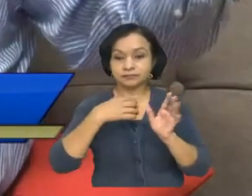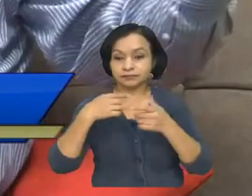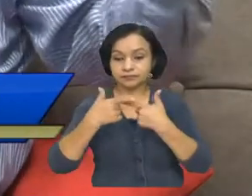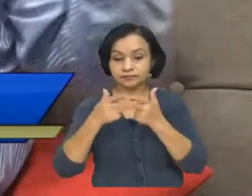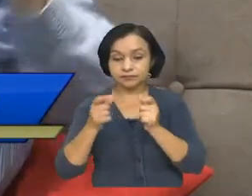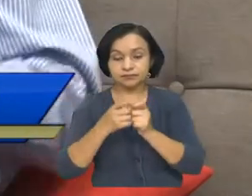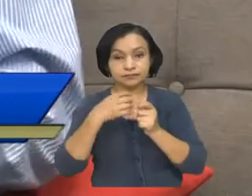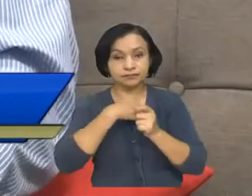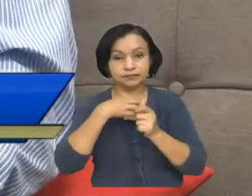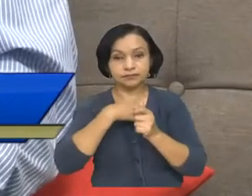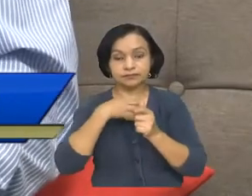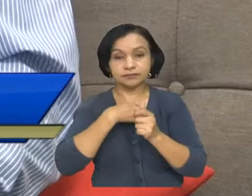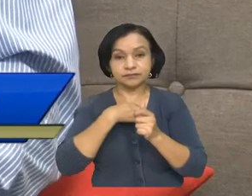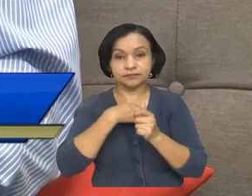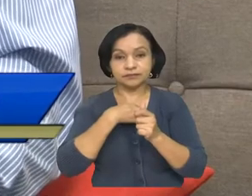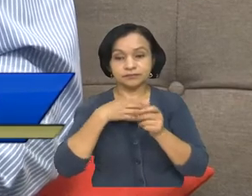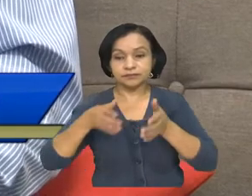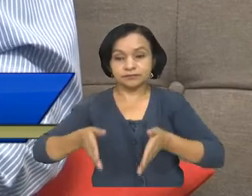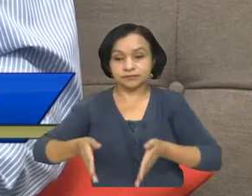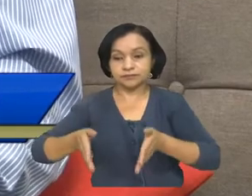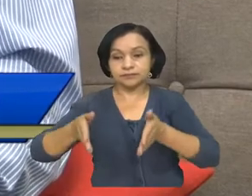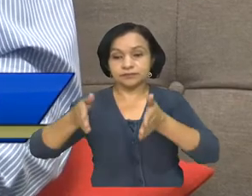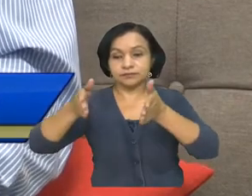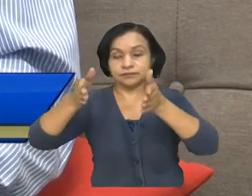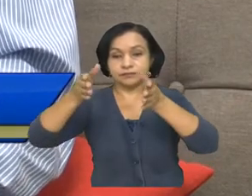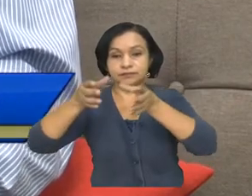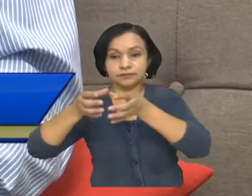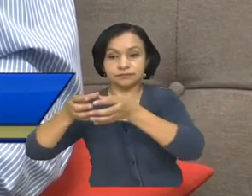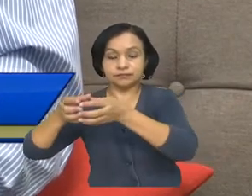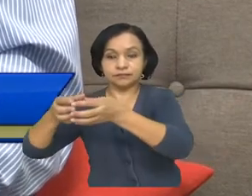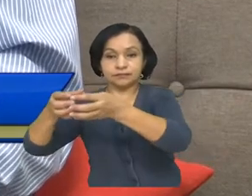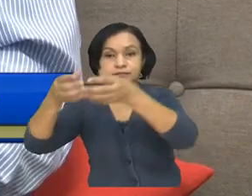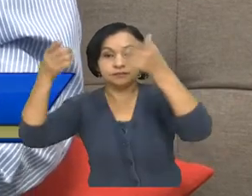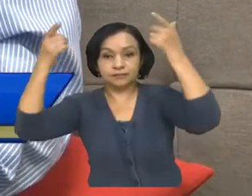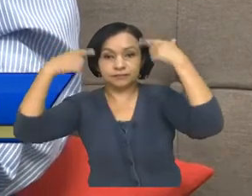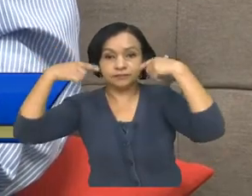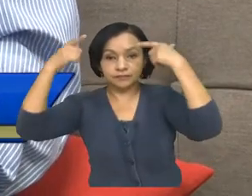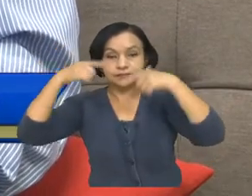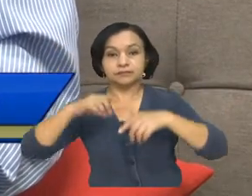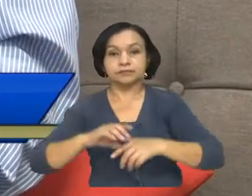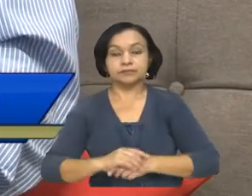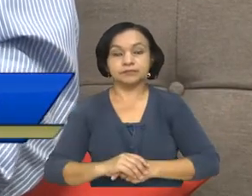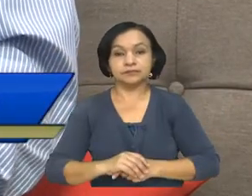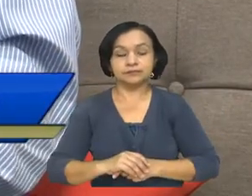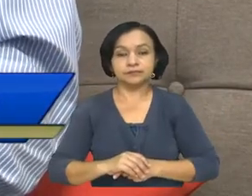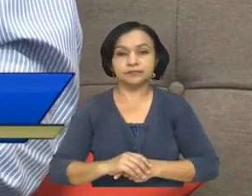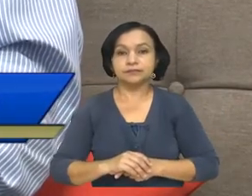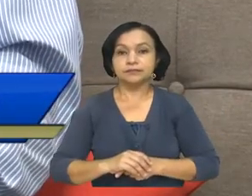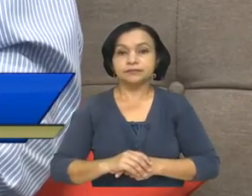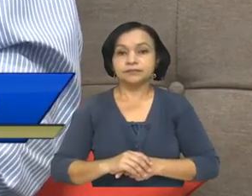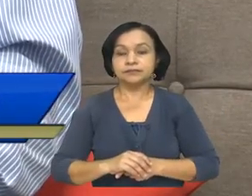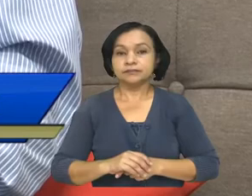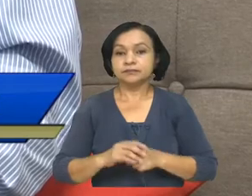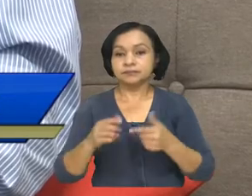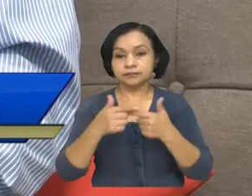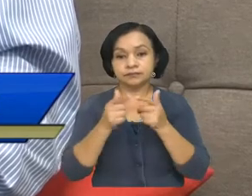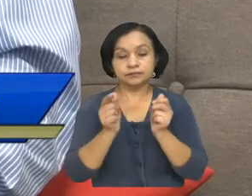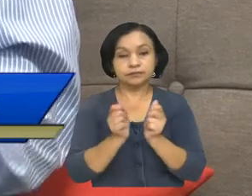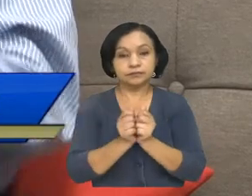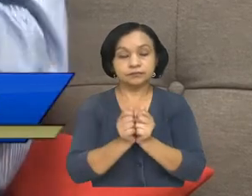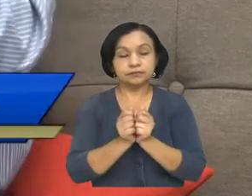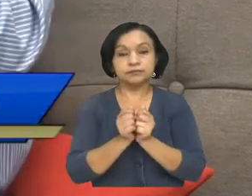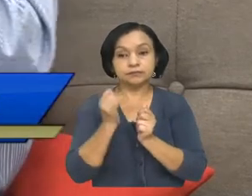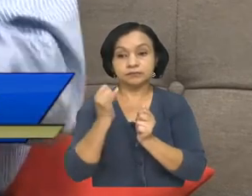grupo de nosotros, casi la mayoría salió allá a la carretera Masaya. ¿Y sobrevivieron todos? Del grupo de nosotros,